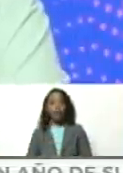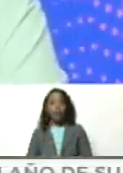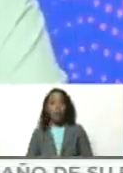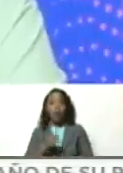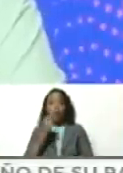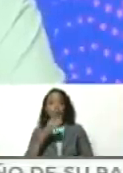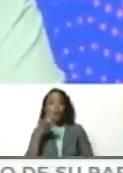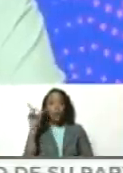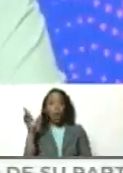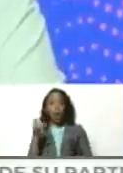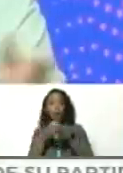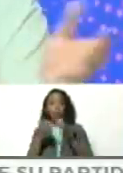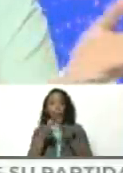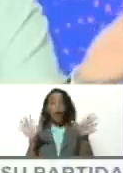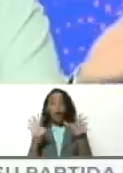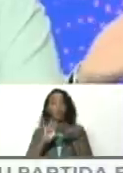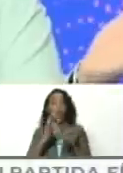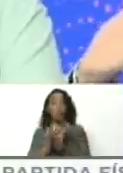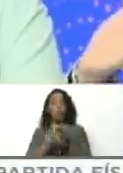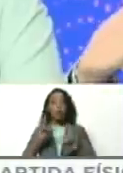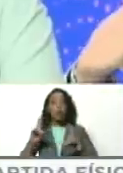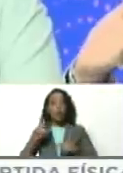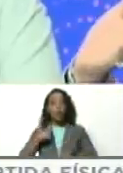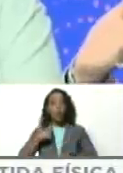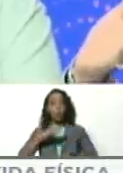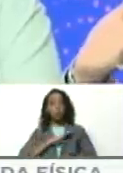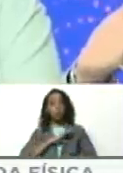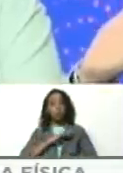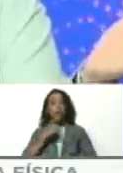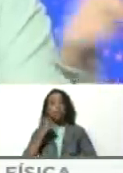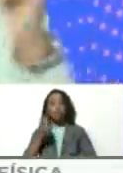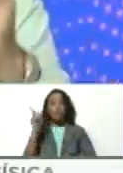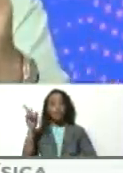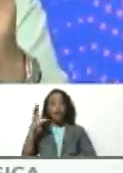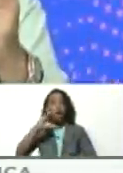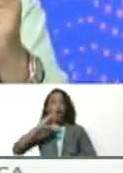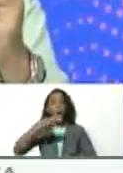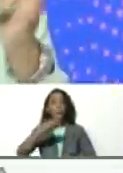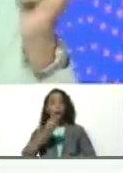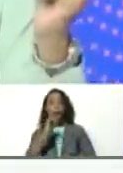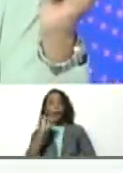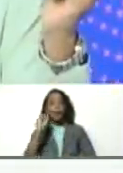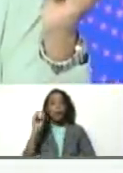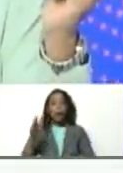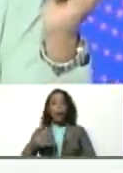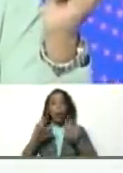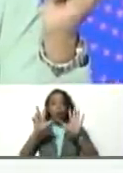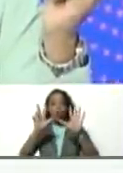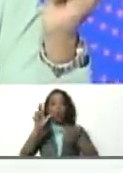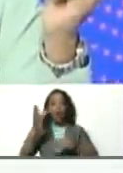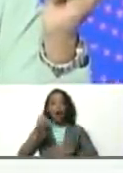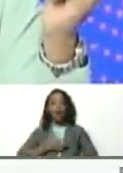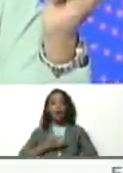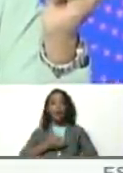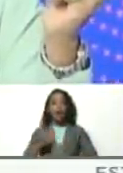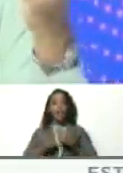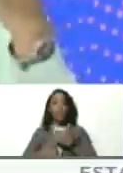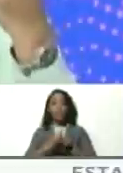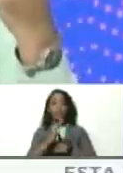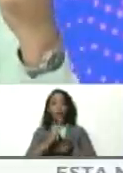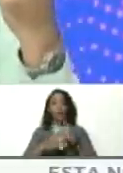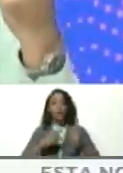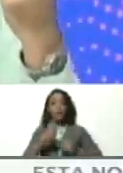Bueno, de los partidos de la Alianza Democrática tengo que decir que COPEI ganó 8 alcaldías, Avanzada